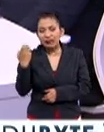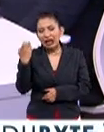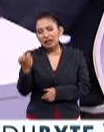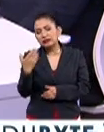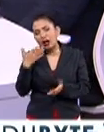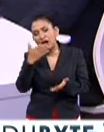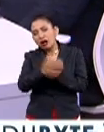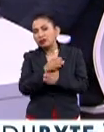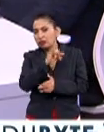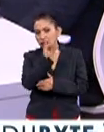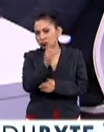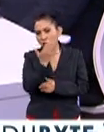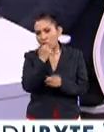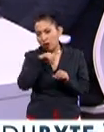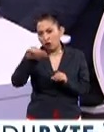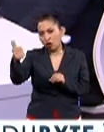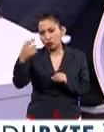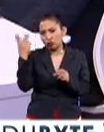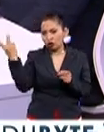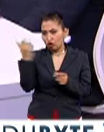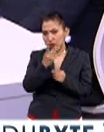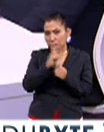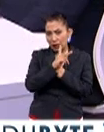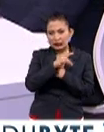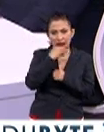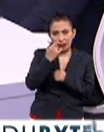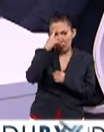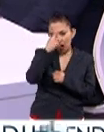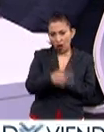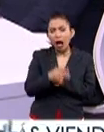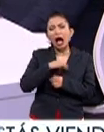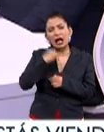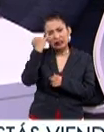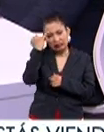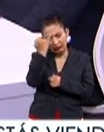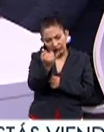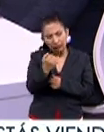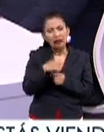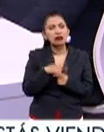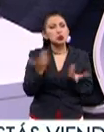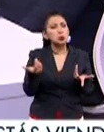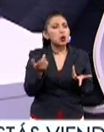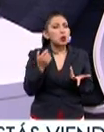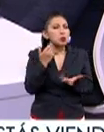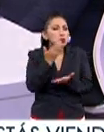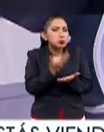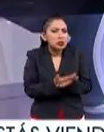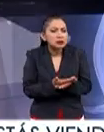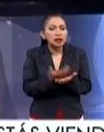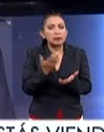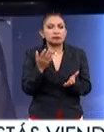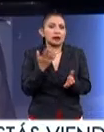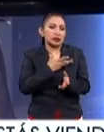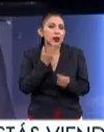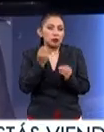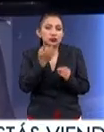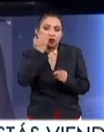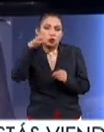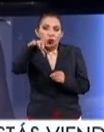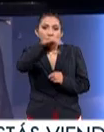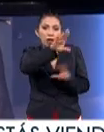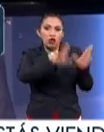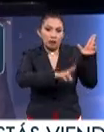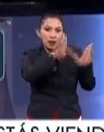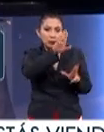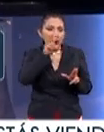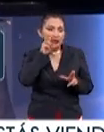de esta naturaleza no había en ninguno de los dos países. Hay iniciativas y hay que tienen, por ejemplo, muchas escuelas normales